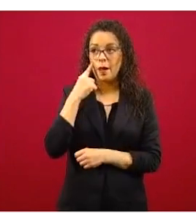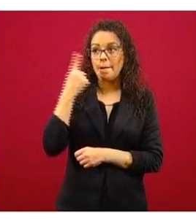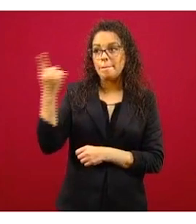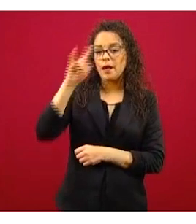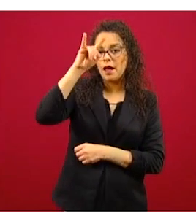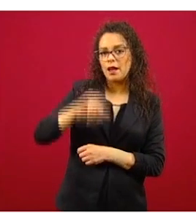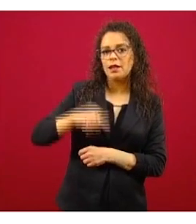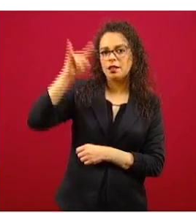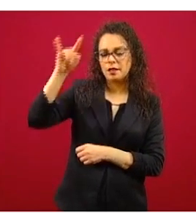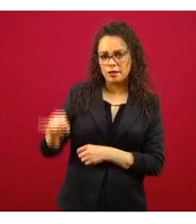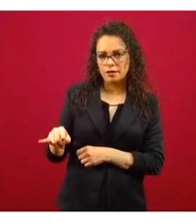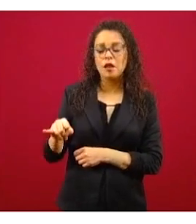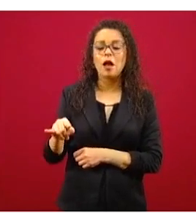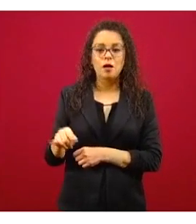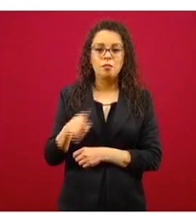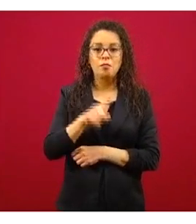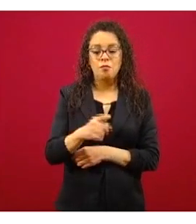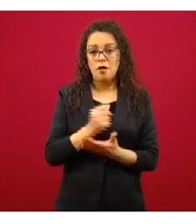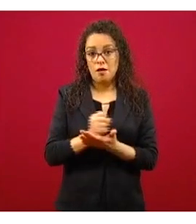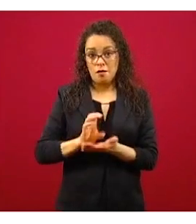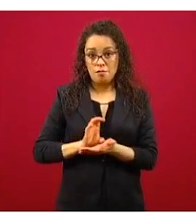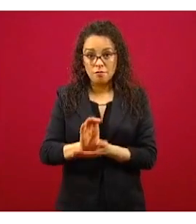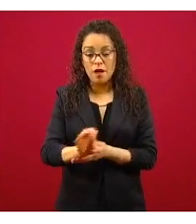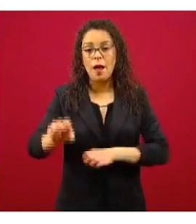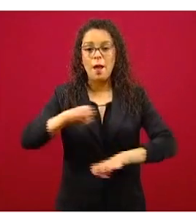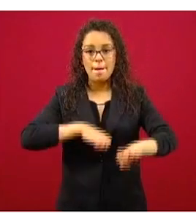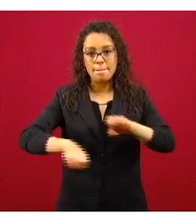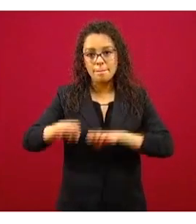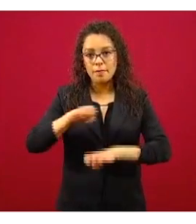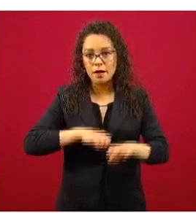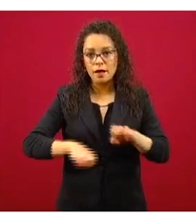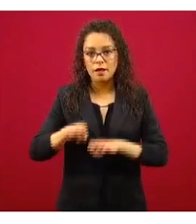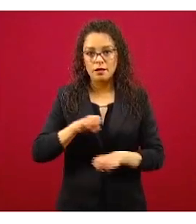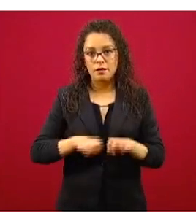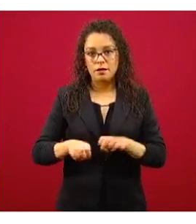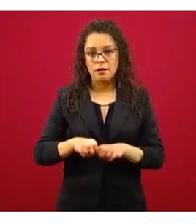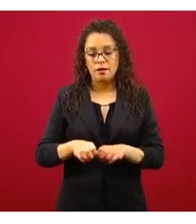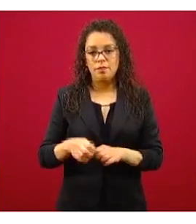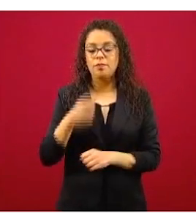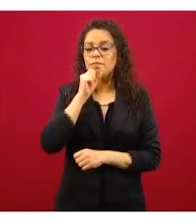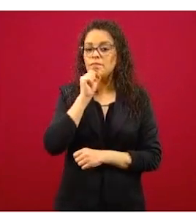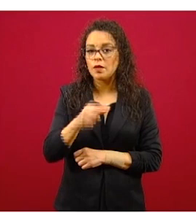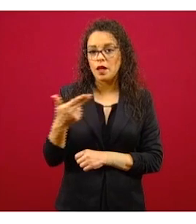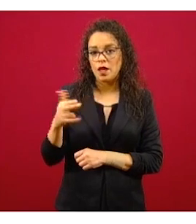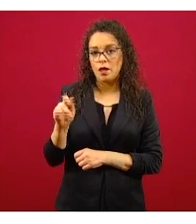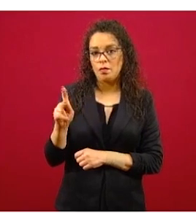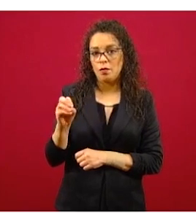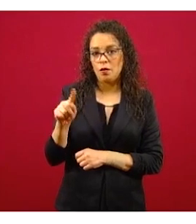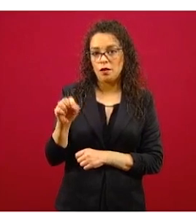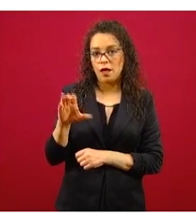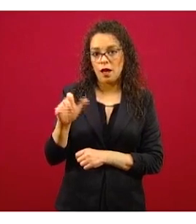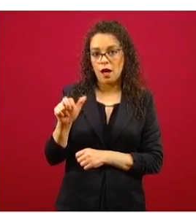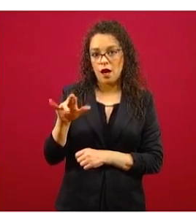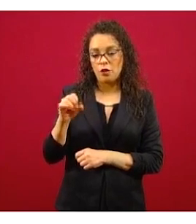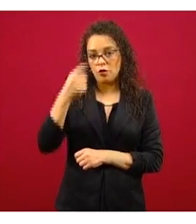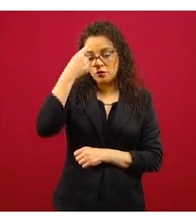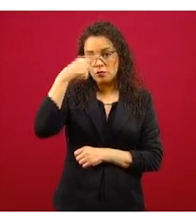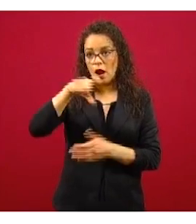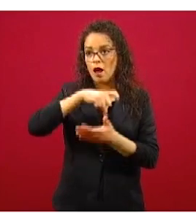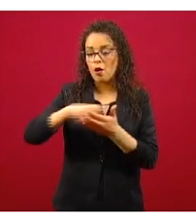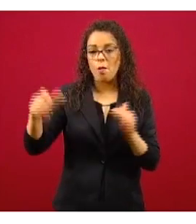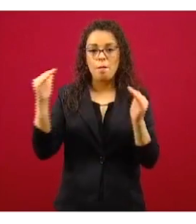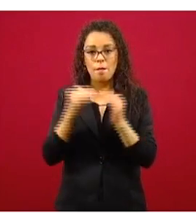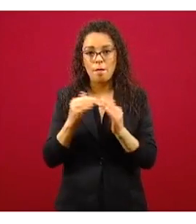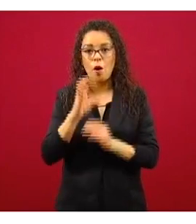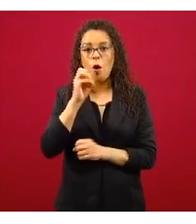de créditos a empresas, créditos de hipotecarios, o sea, para adquisición, compra, mejora de vivienda y